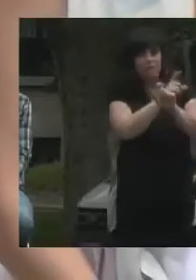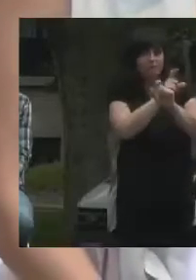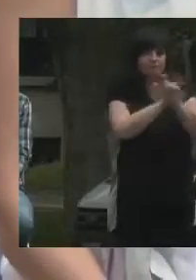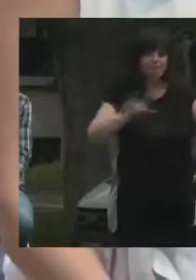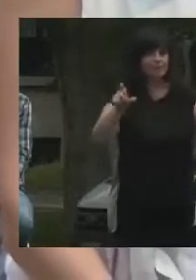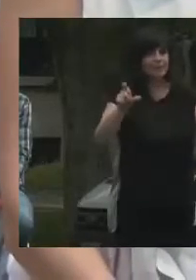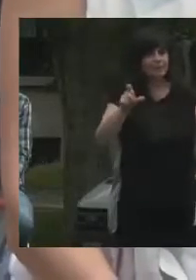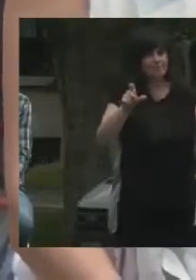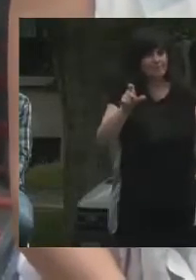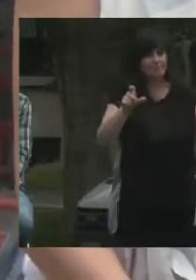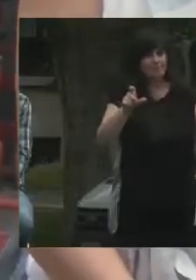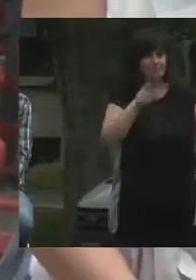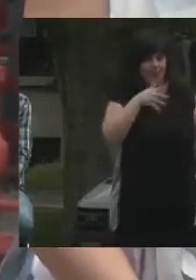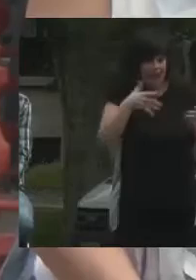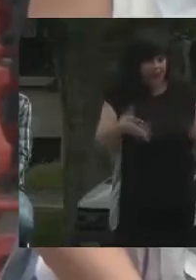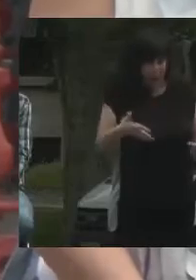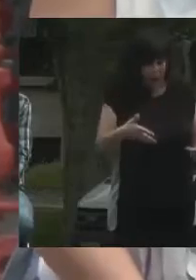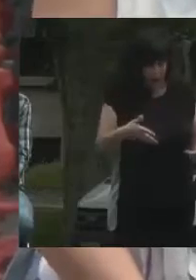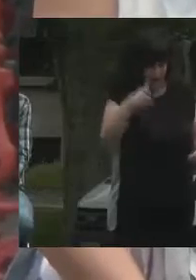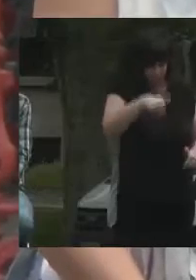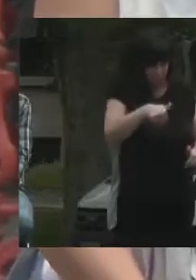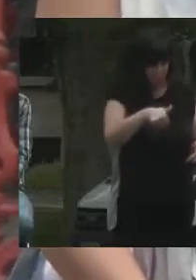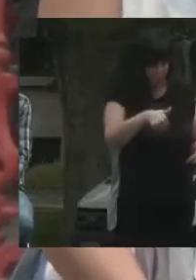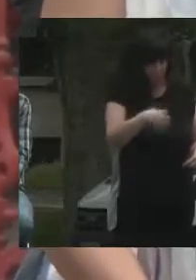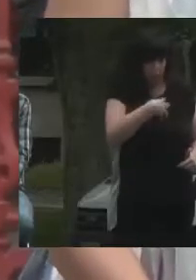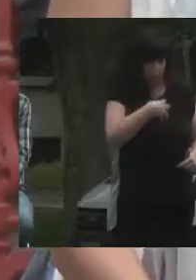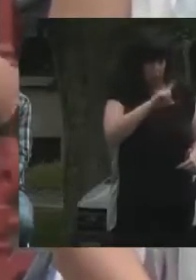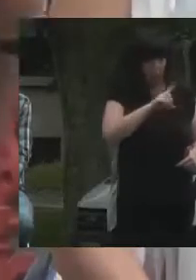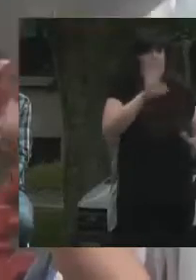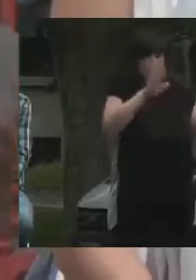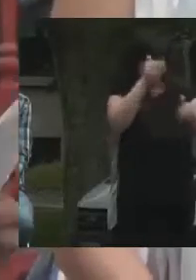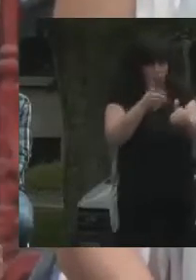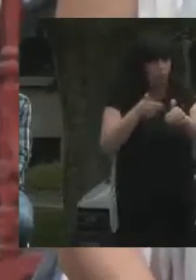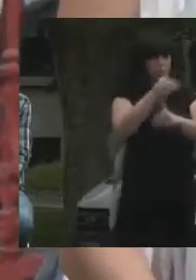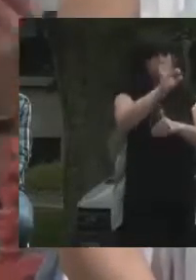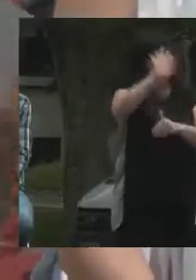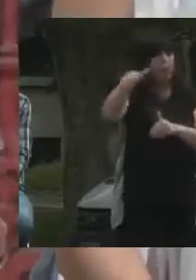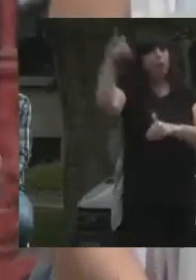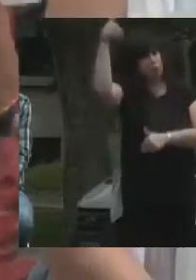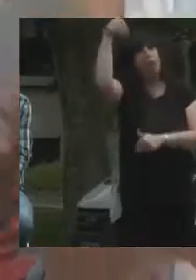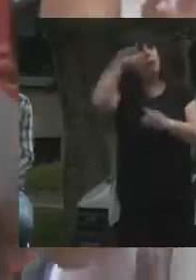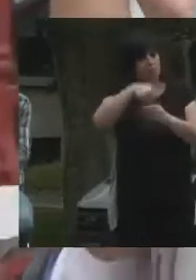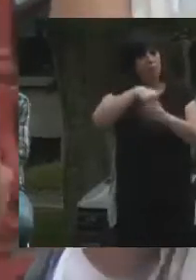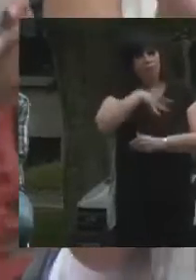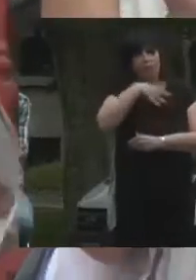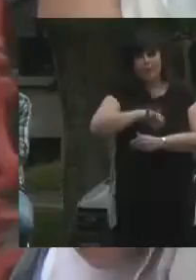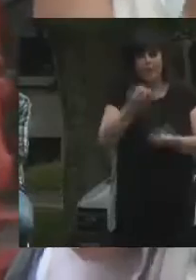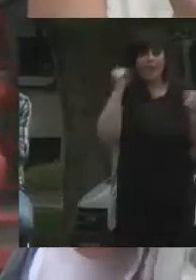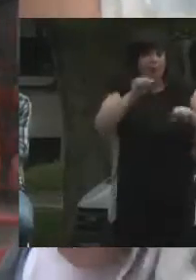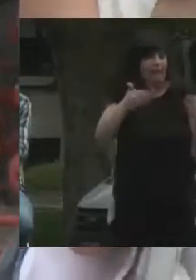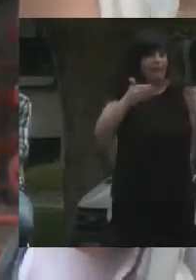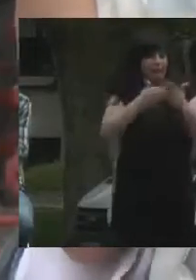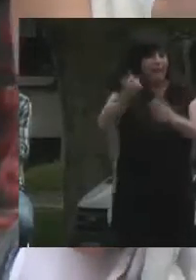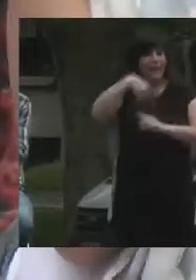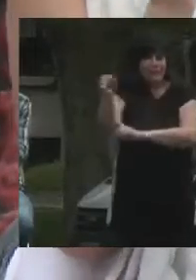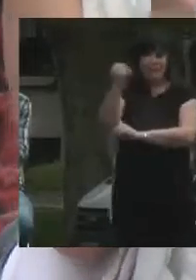benvida a toda esa xente que agora non pode estar aquí e que non pode votar en Marea, pero que vai a votar dende fora, aínda que lle poñan trabas, aínda que non as deixe, que nos vai a apoiar e que